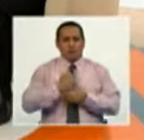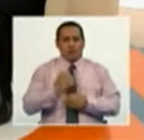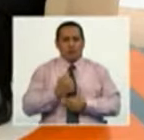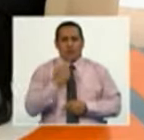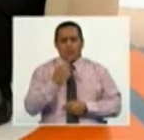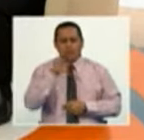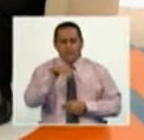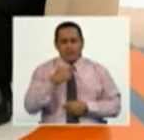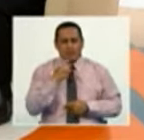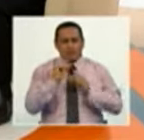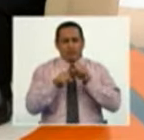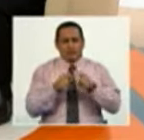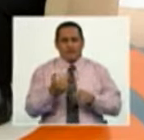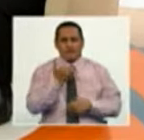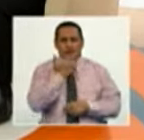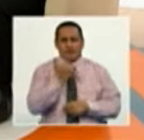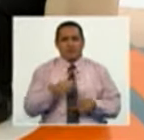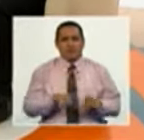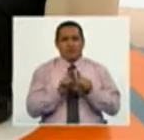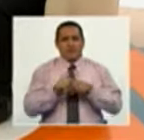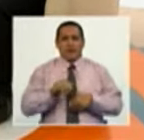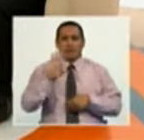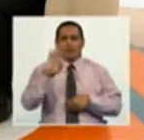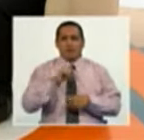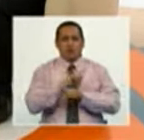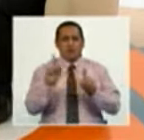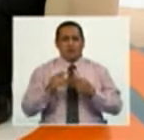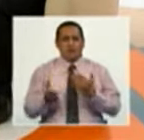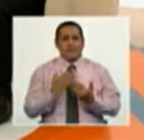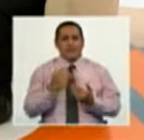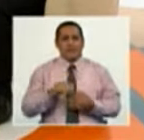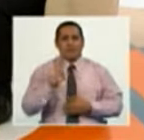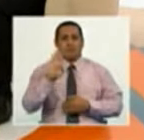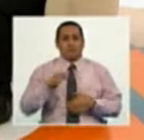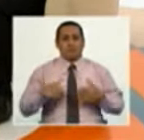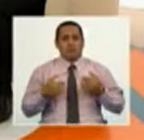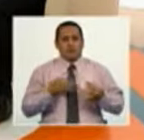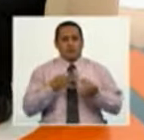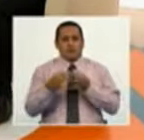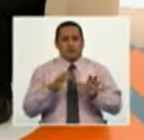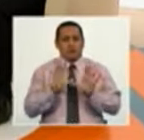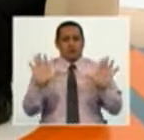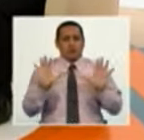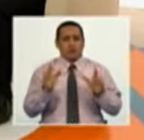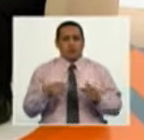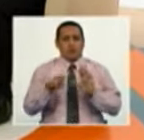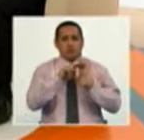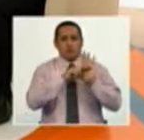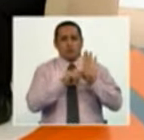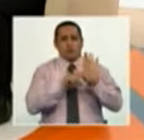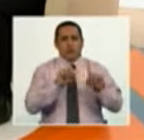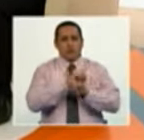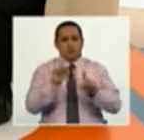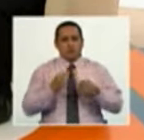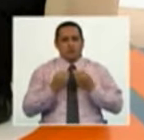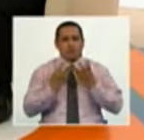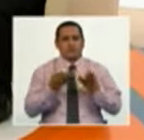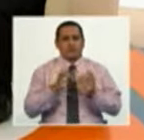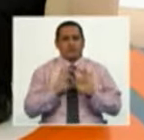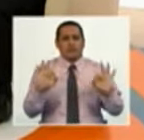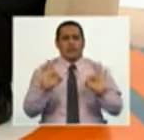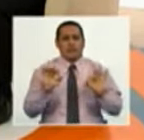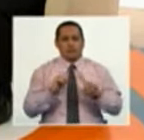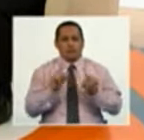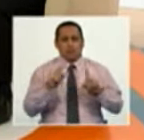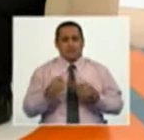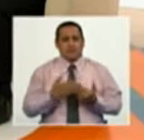trabajador al que podría llamar y preguntarle qué ha pasado. Aquí al banco no es tan fácil. Es más, el banco podría alegar normas de la superintendencia para no dar información. O